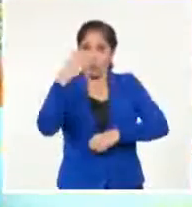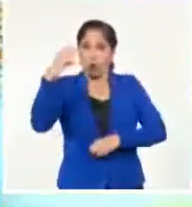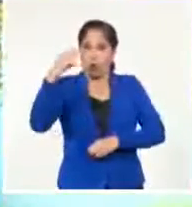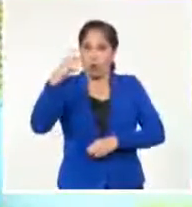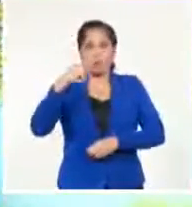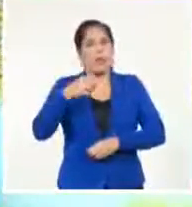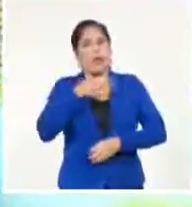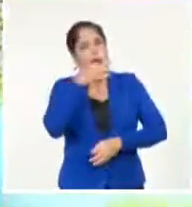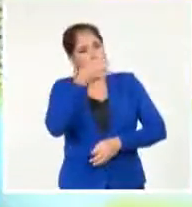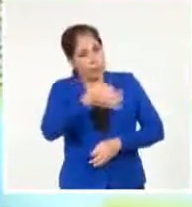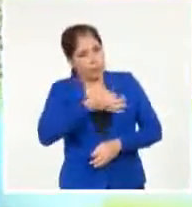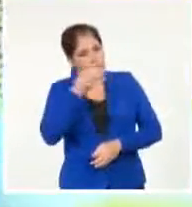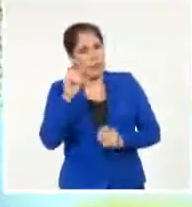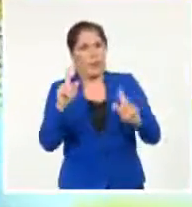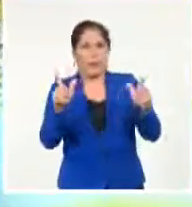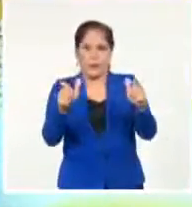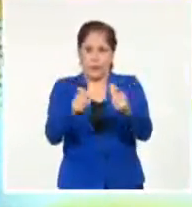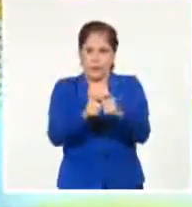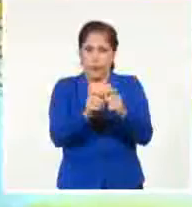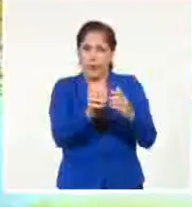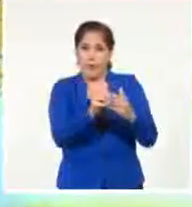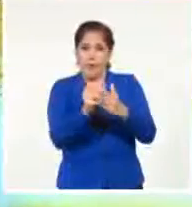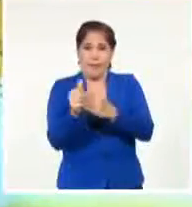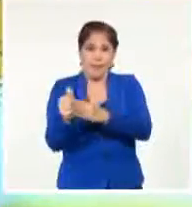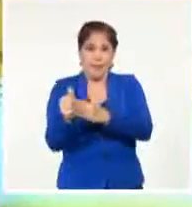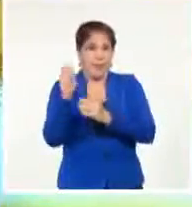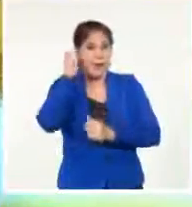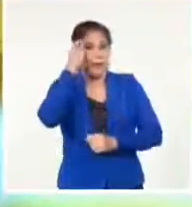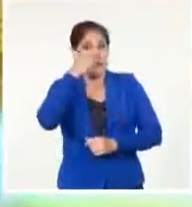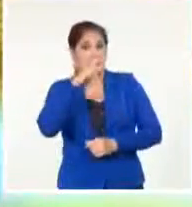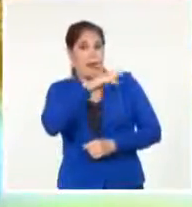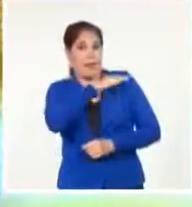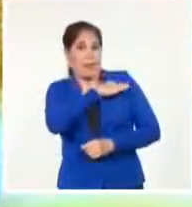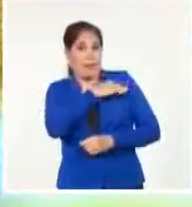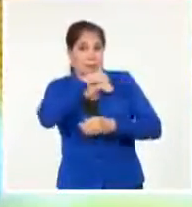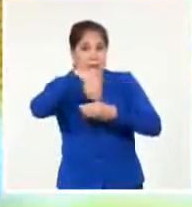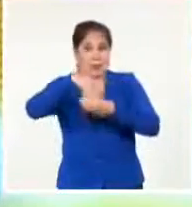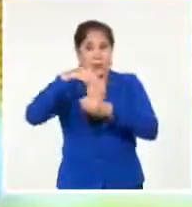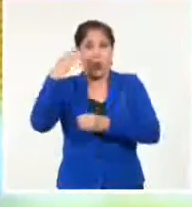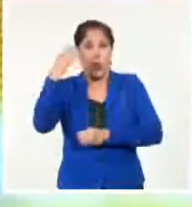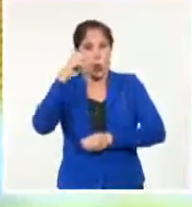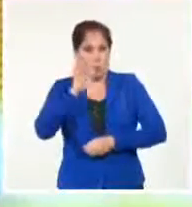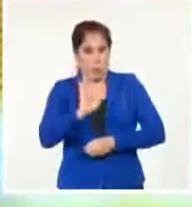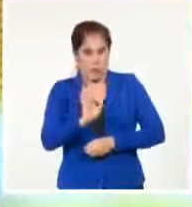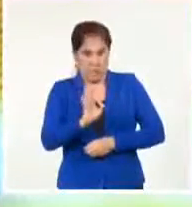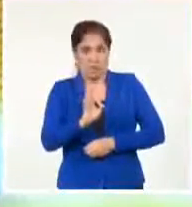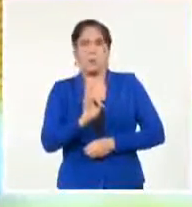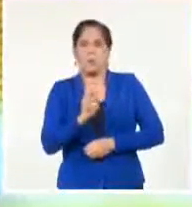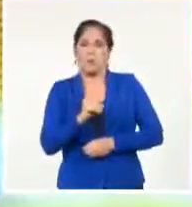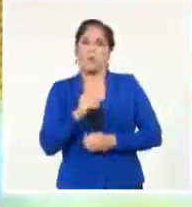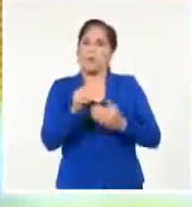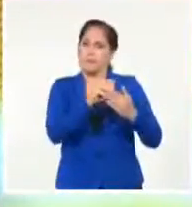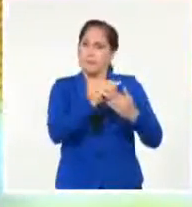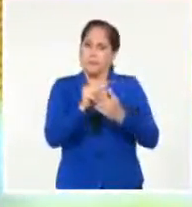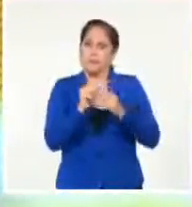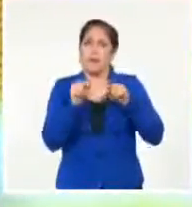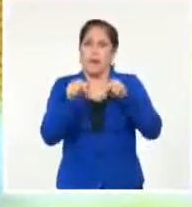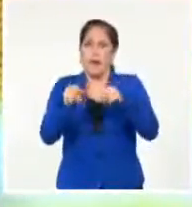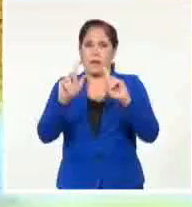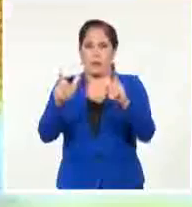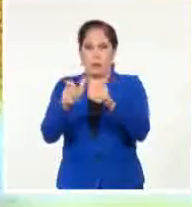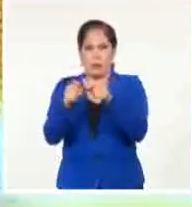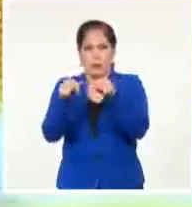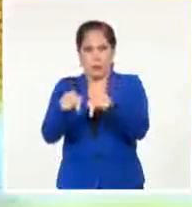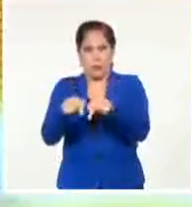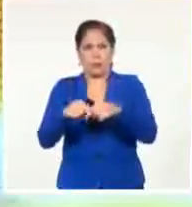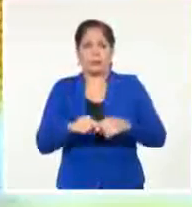con Iván Márquez, ex líder de las Fuerzas Armadas Revolucionarias de Colombia, la FARC, conocida como Segunda Marquetalia,